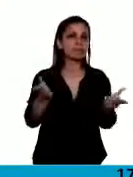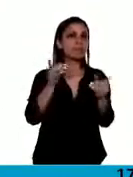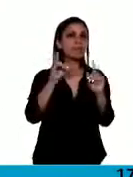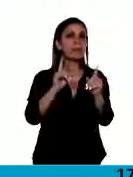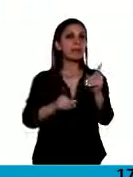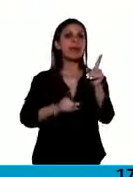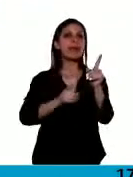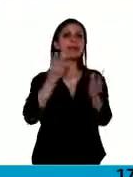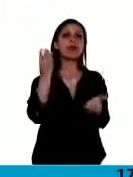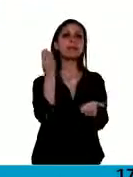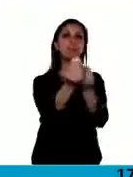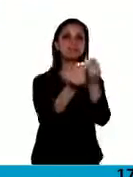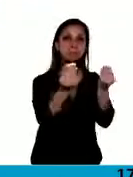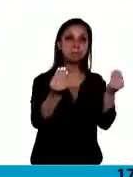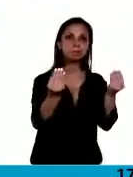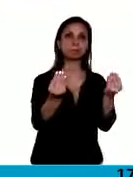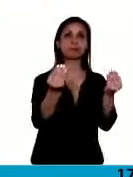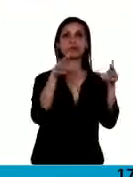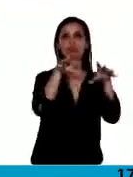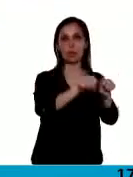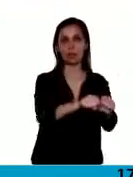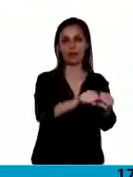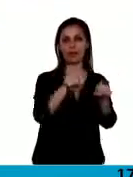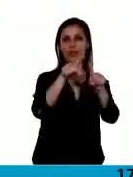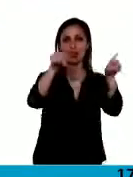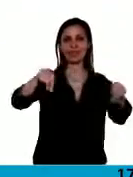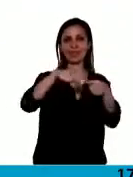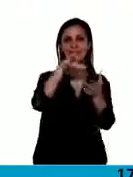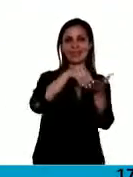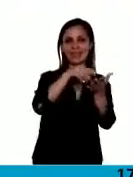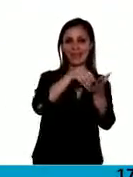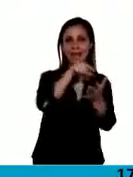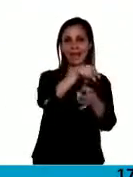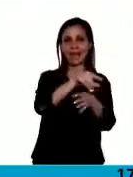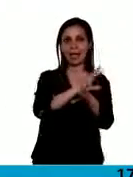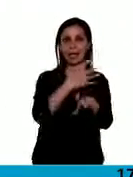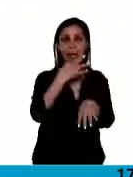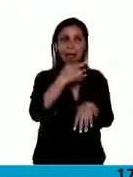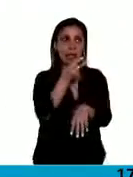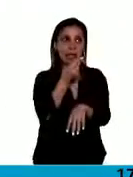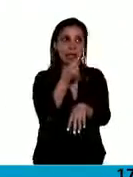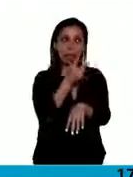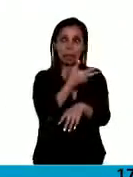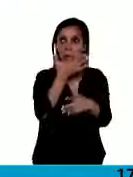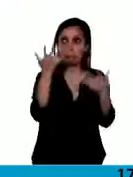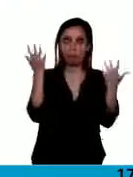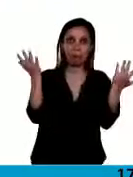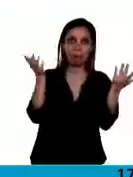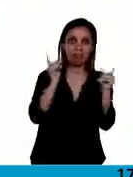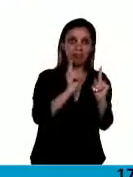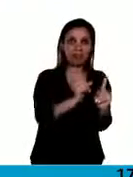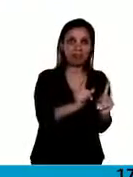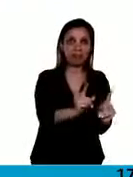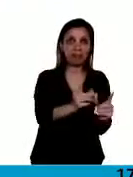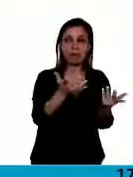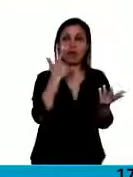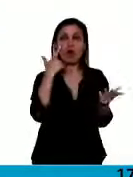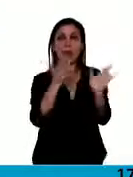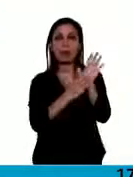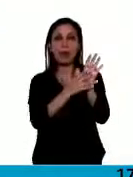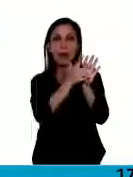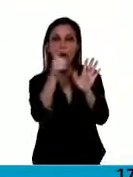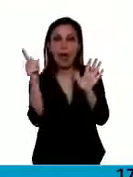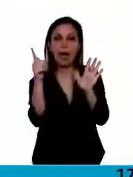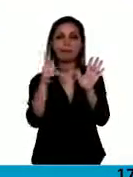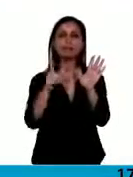ocupar esas tierras, que son tierras ociosas, sin dueños conocidos ni demostrados, como